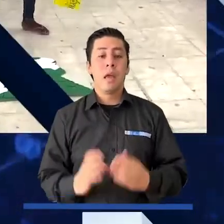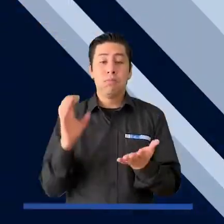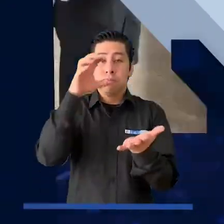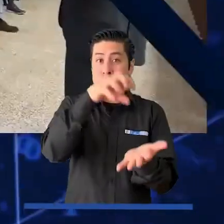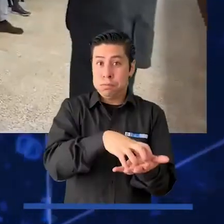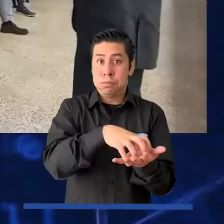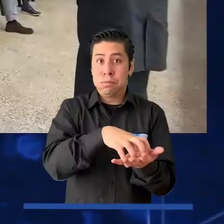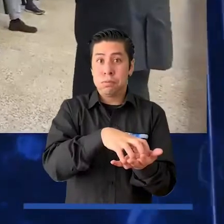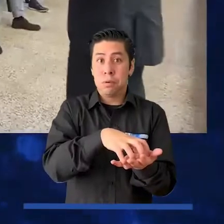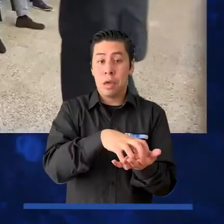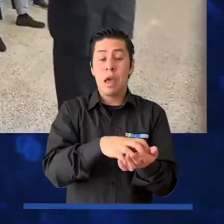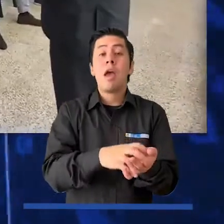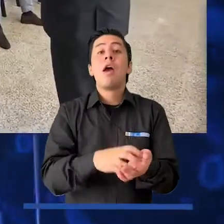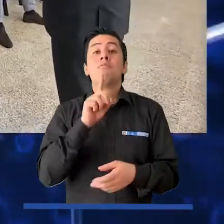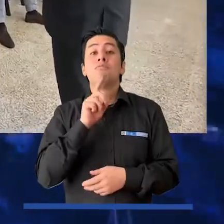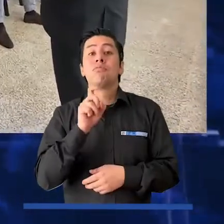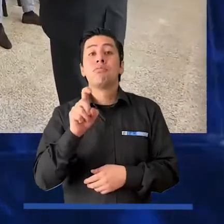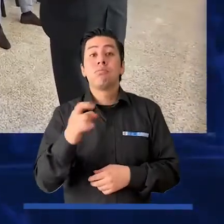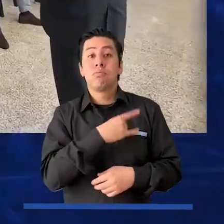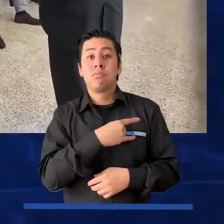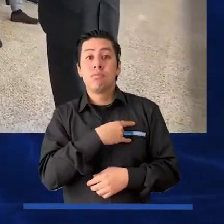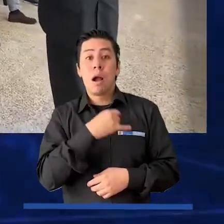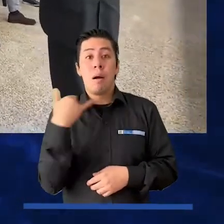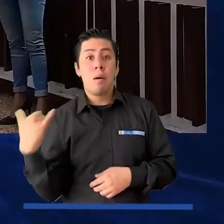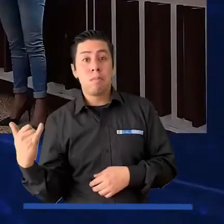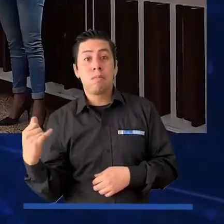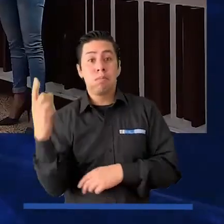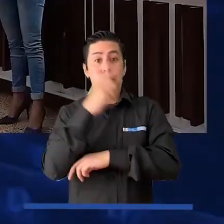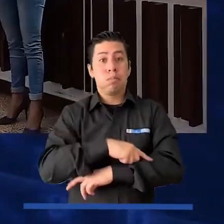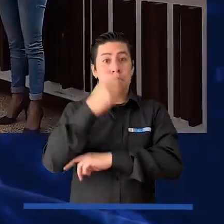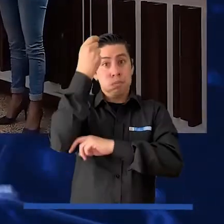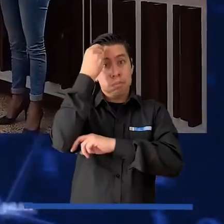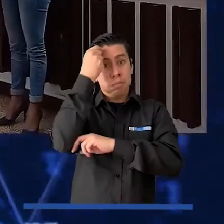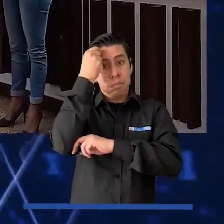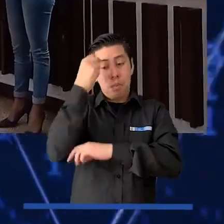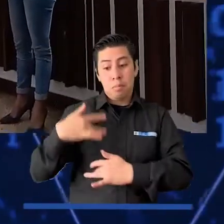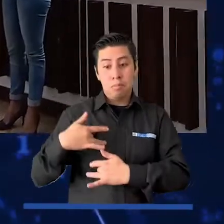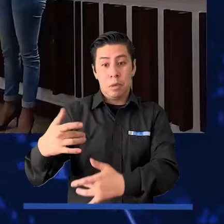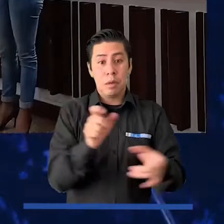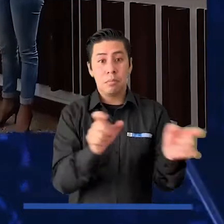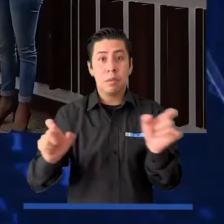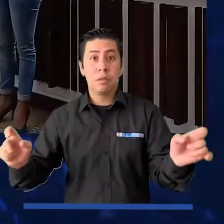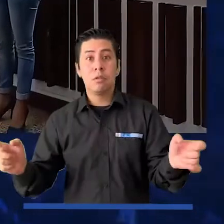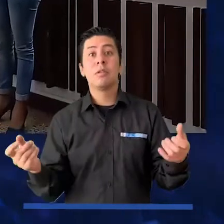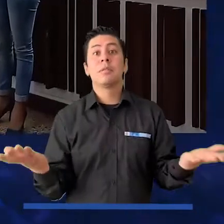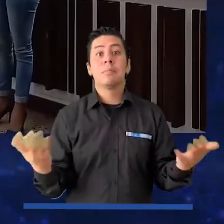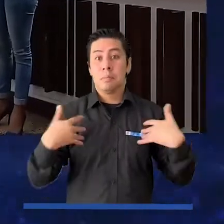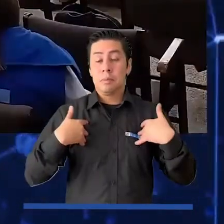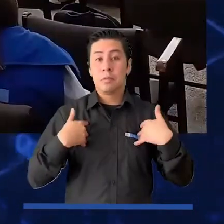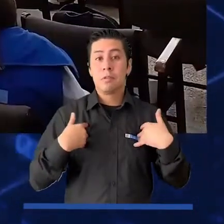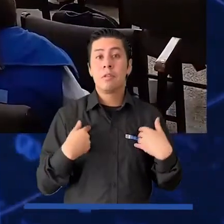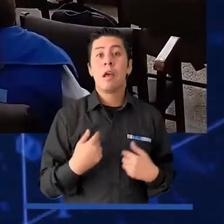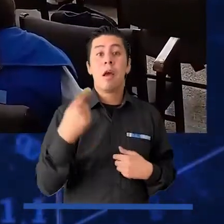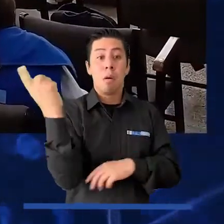repetir. En las instalaciones de la Universidad Santo Tomás Seccional Bucaramanga se realizó la conmemoración del Día de la Memoria y